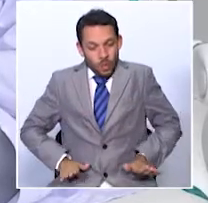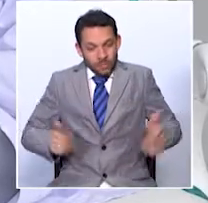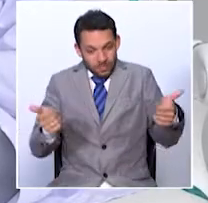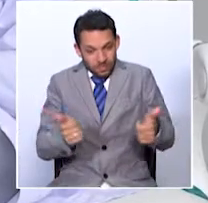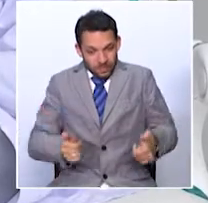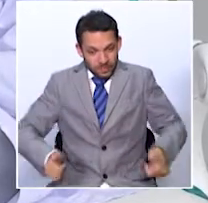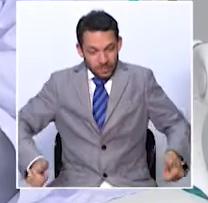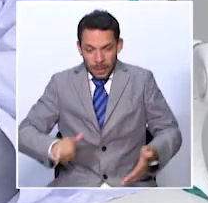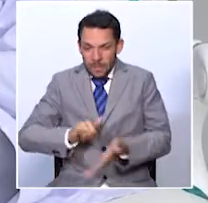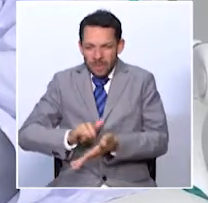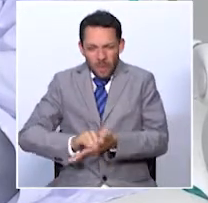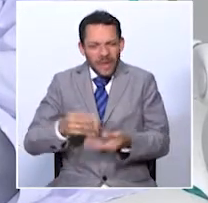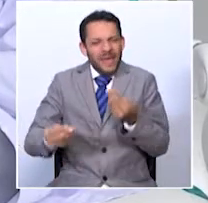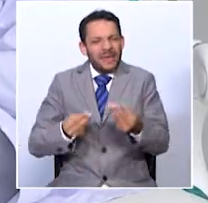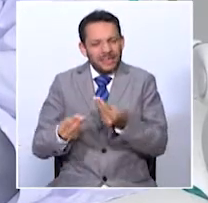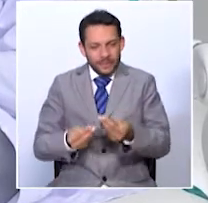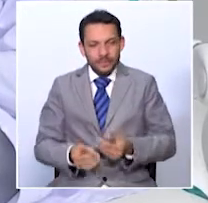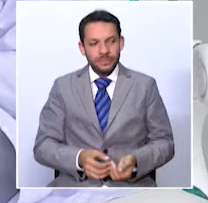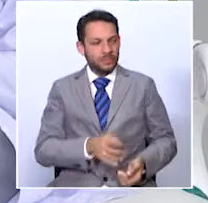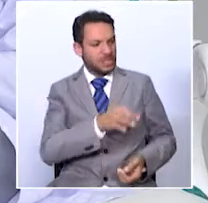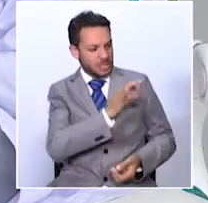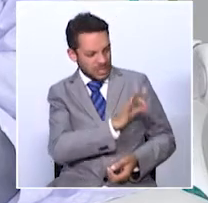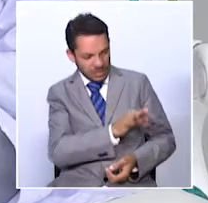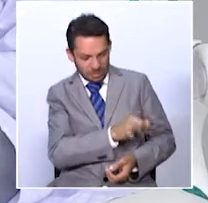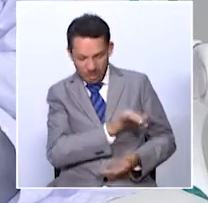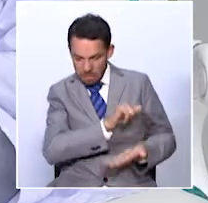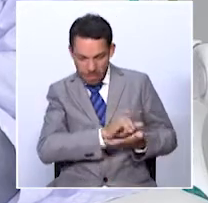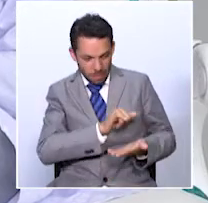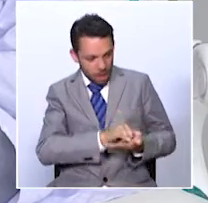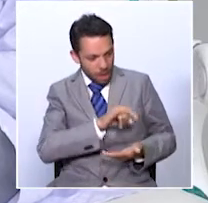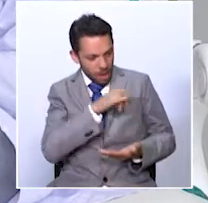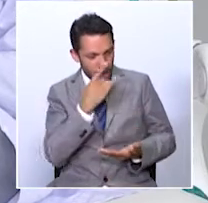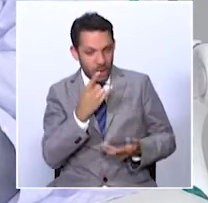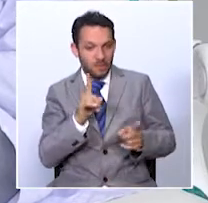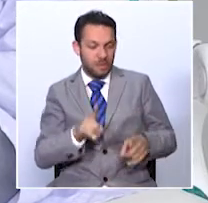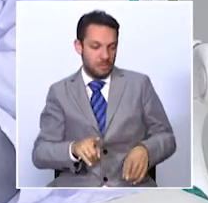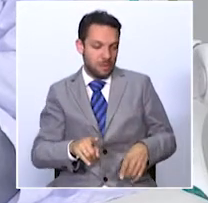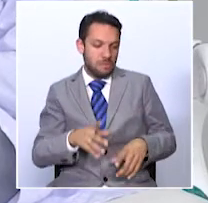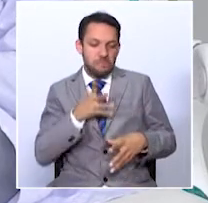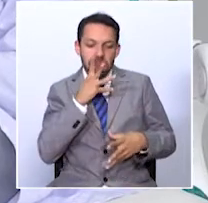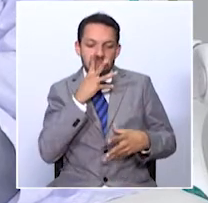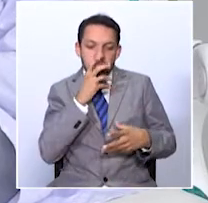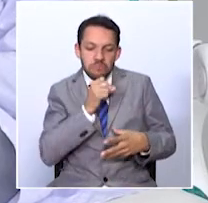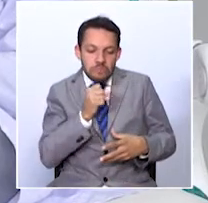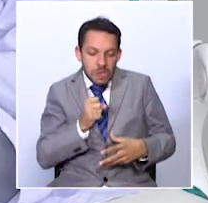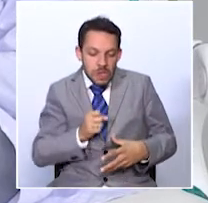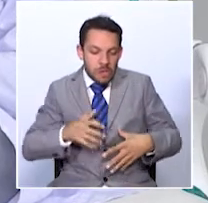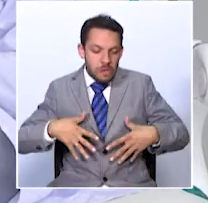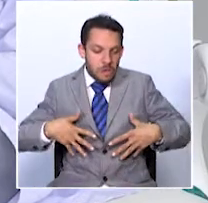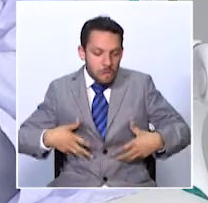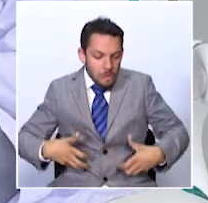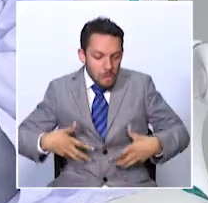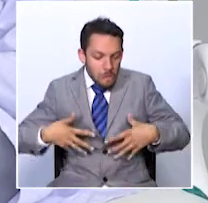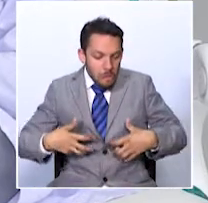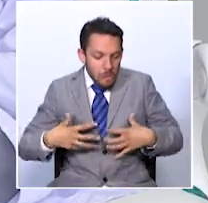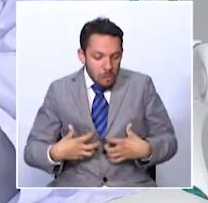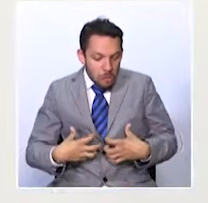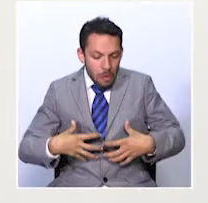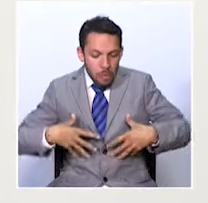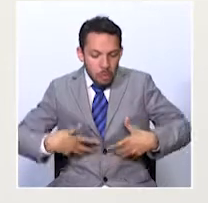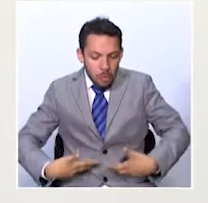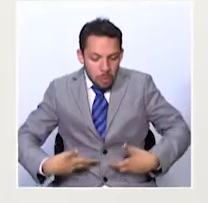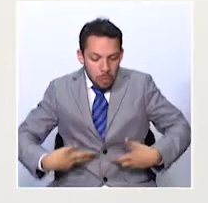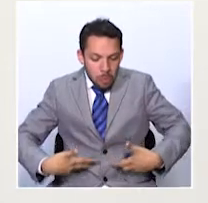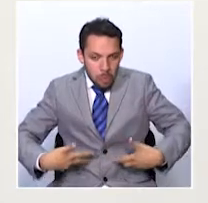abdomen es igual, sufre el mismo proceso de envejecimiento y de flacidez